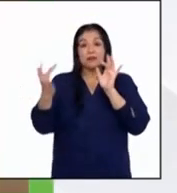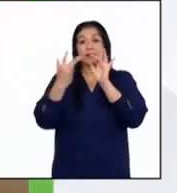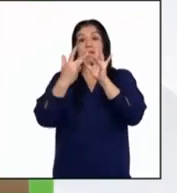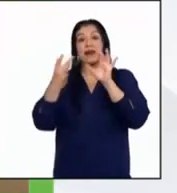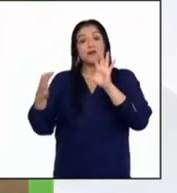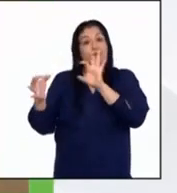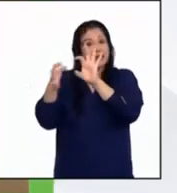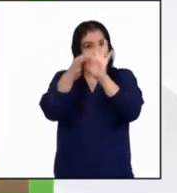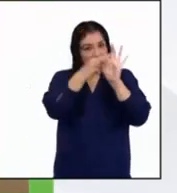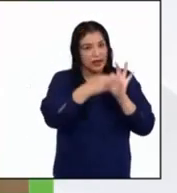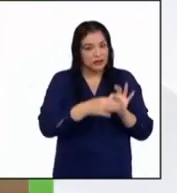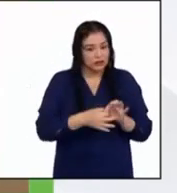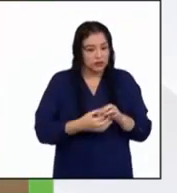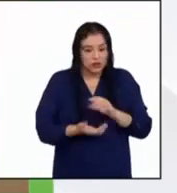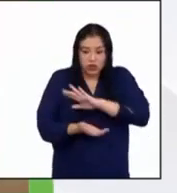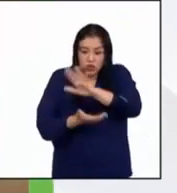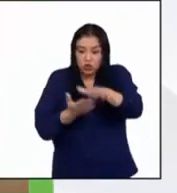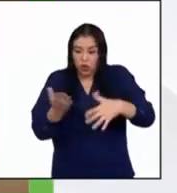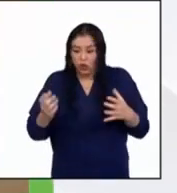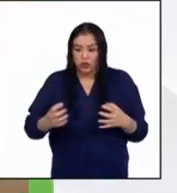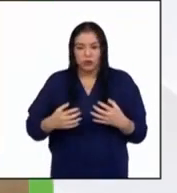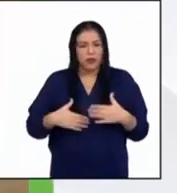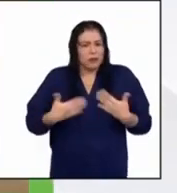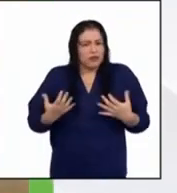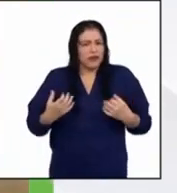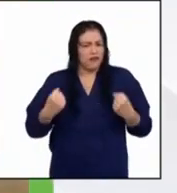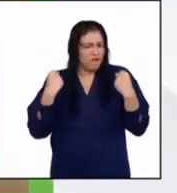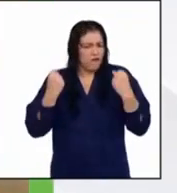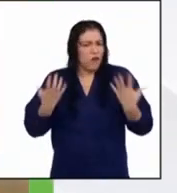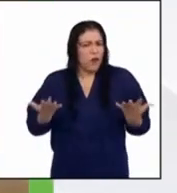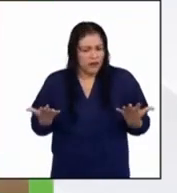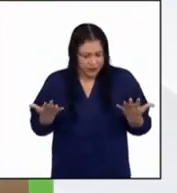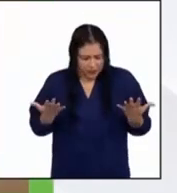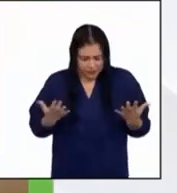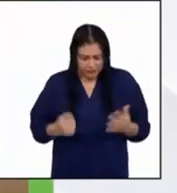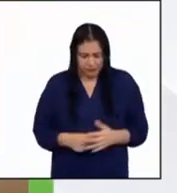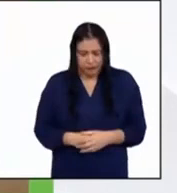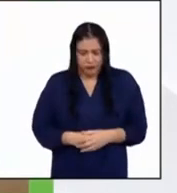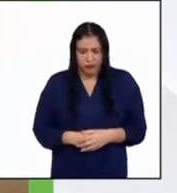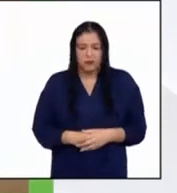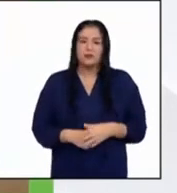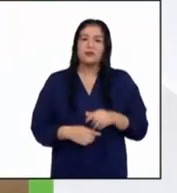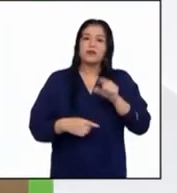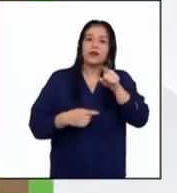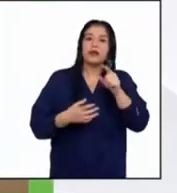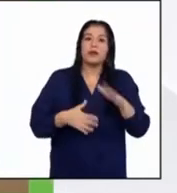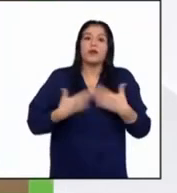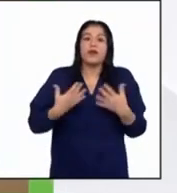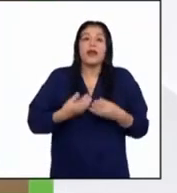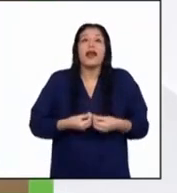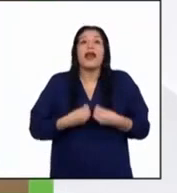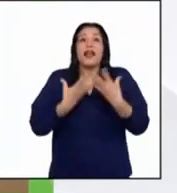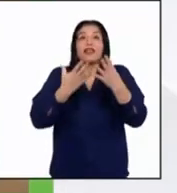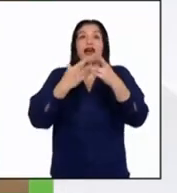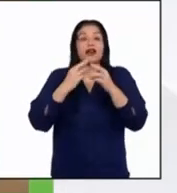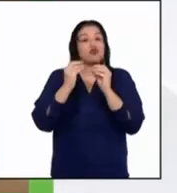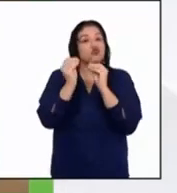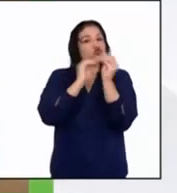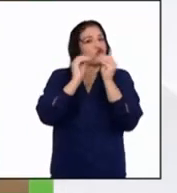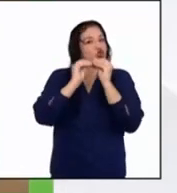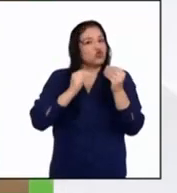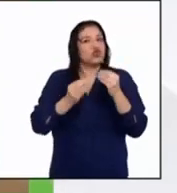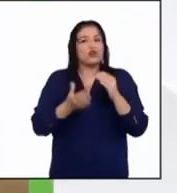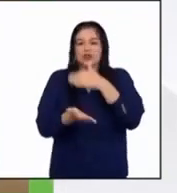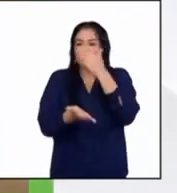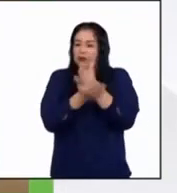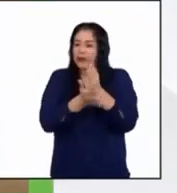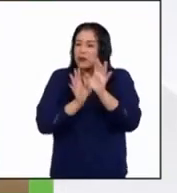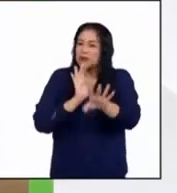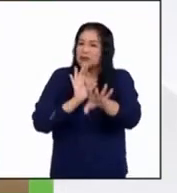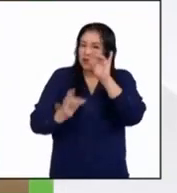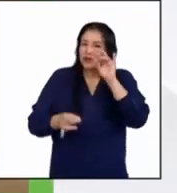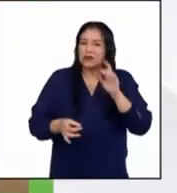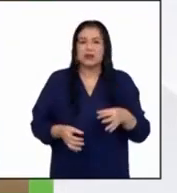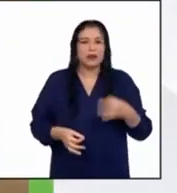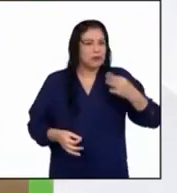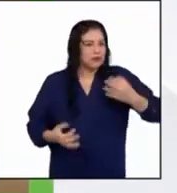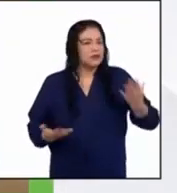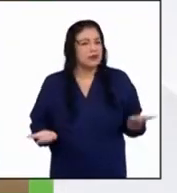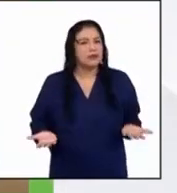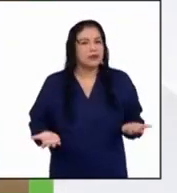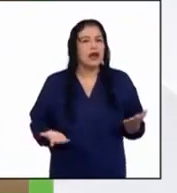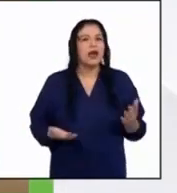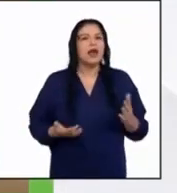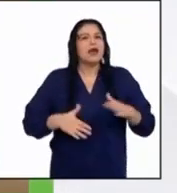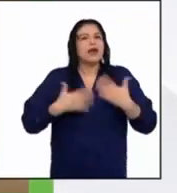nos volvamos más fuertes, de poner respuestas y soluciones más efectivas y poder